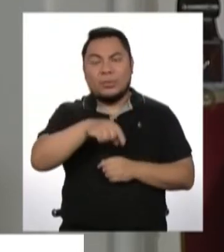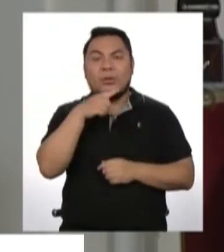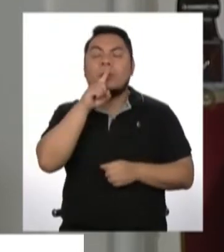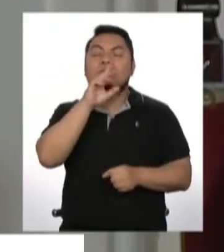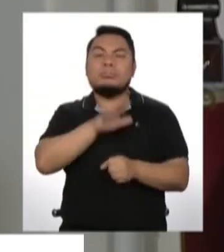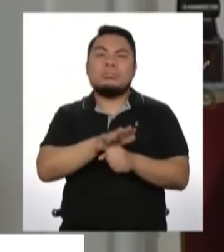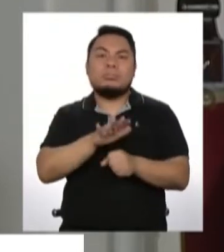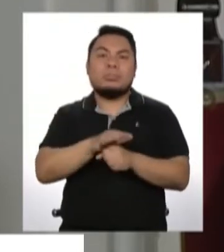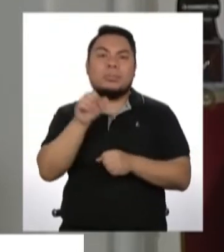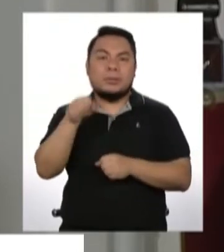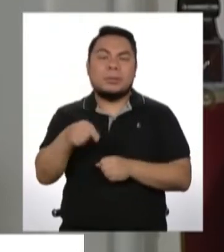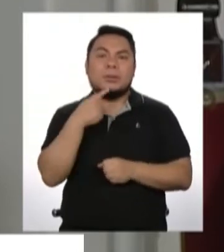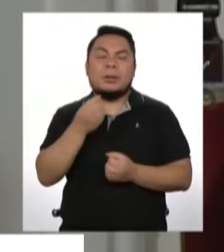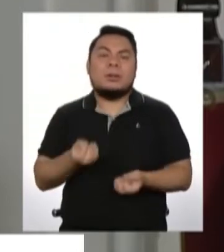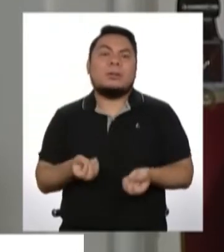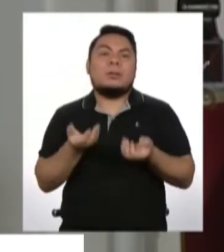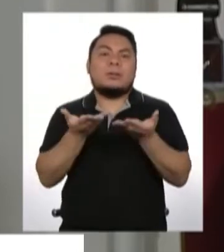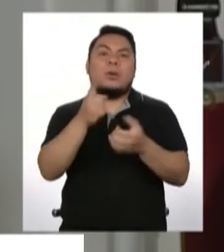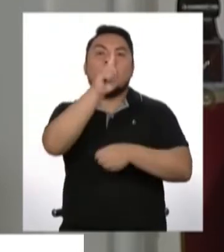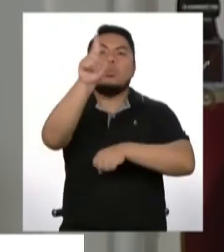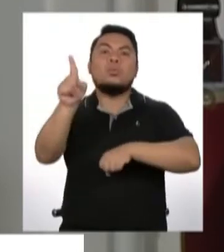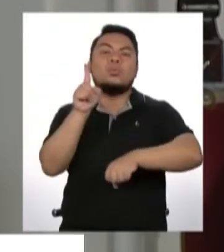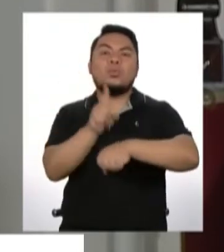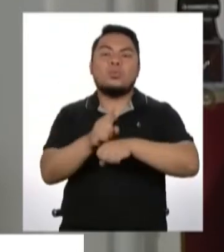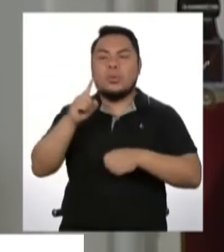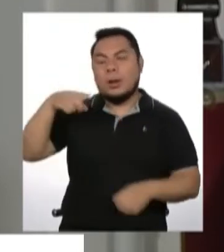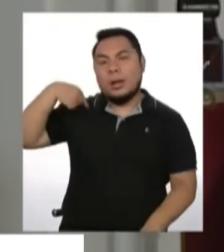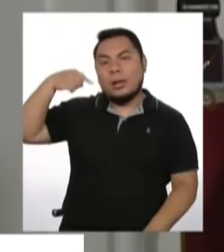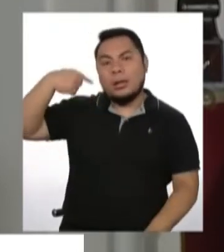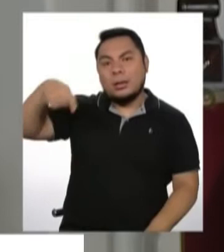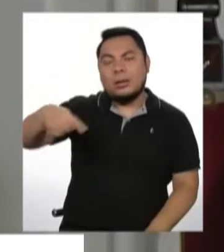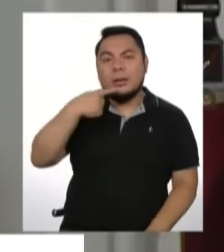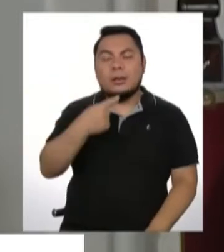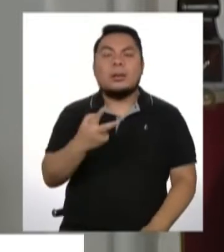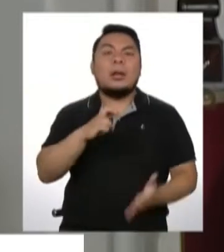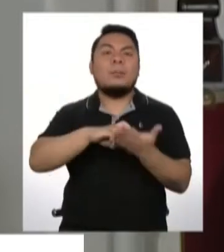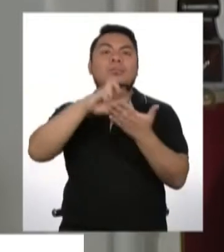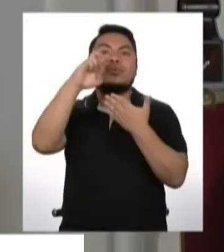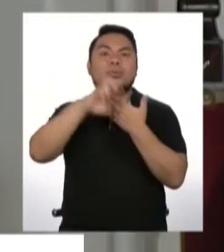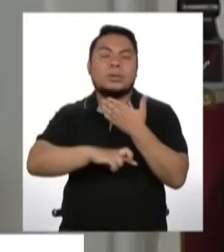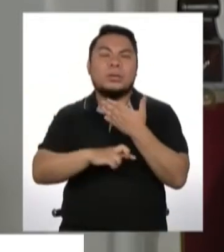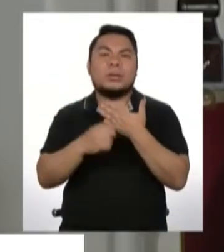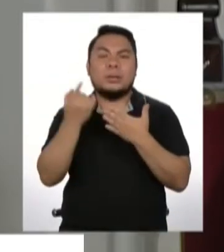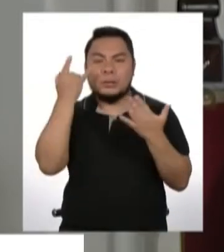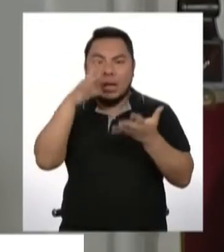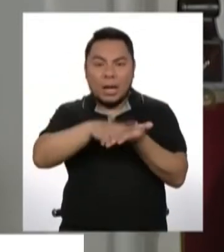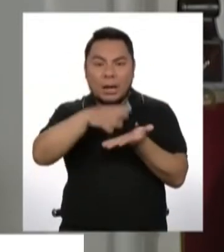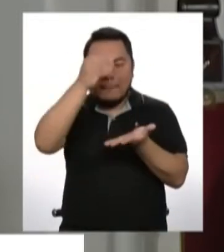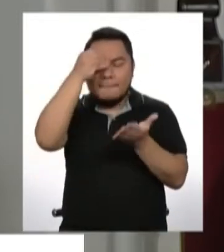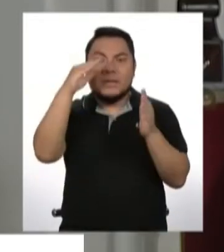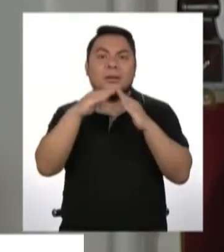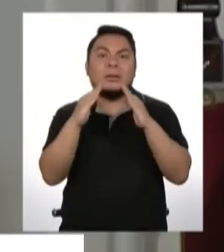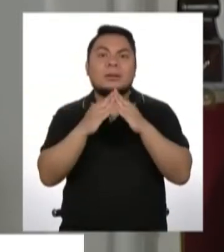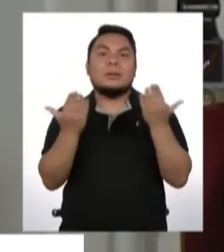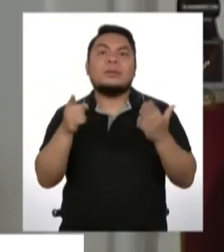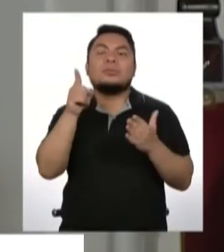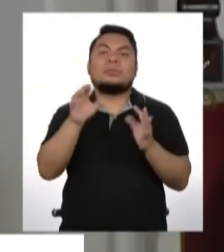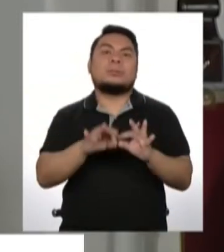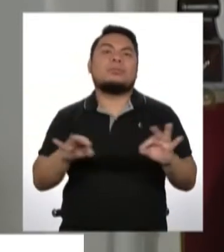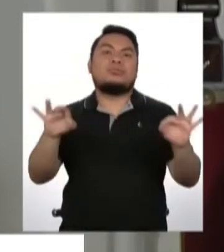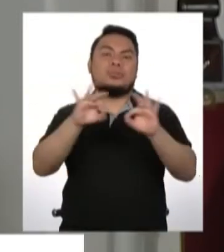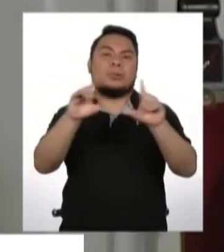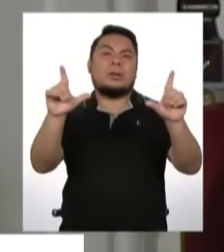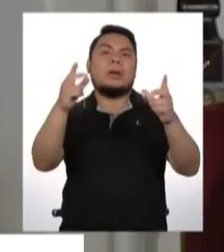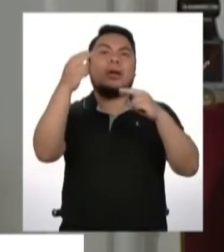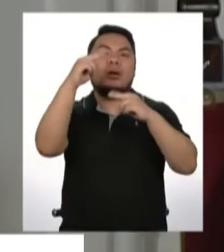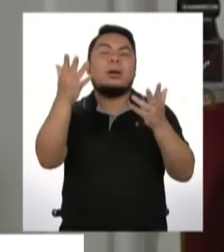ha comprometido con dar una hora diaria al proyecto, a la estrategia Aprendo en Casa, en sus principales canales,